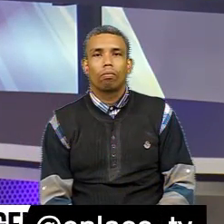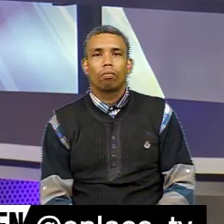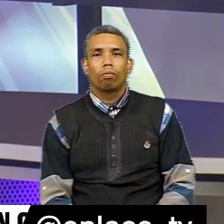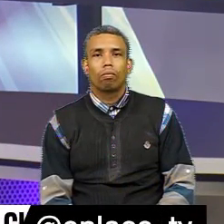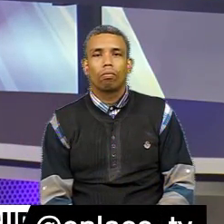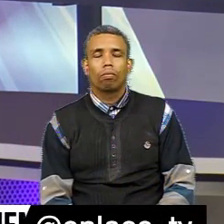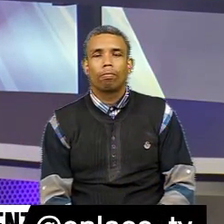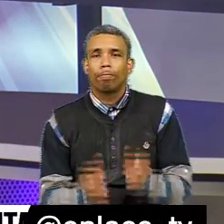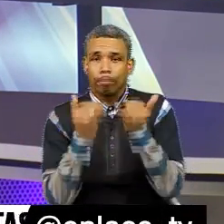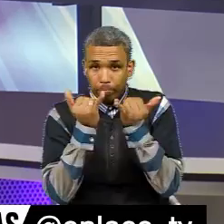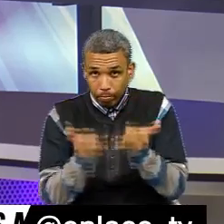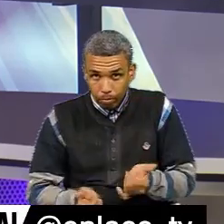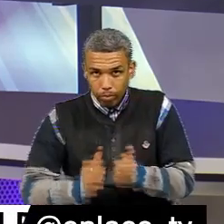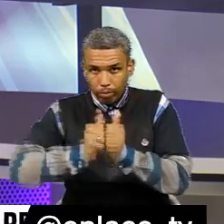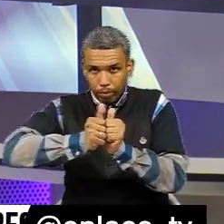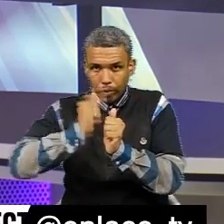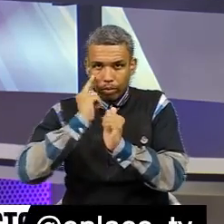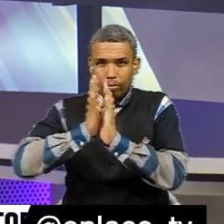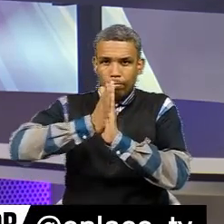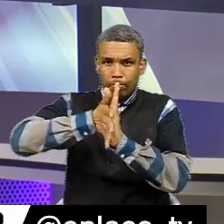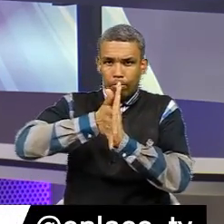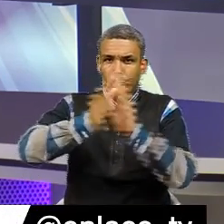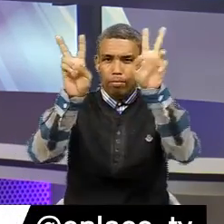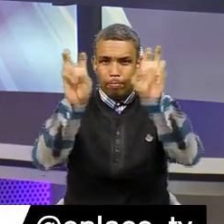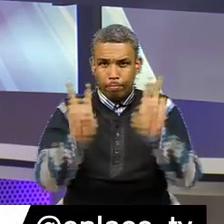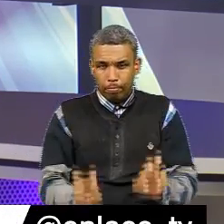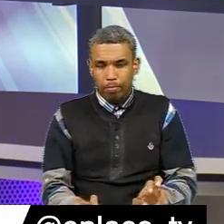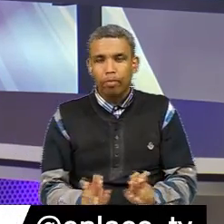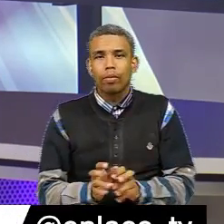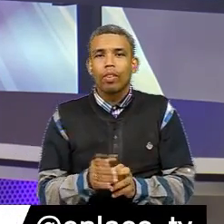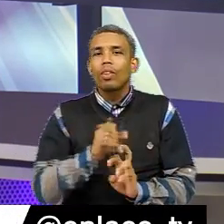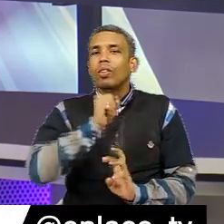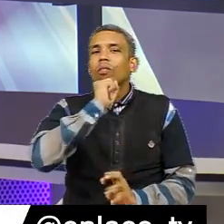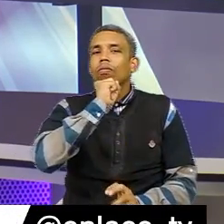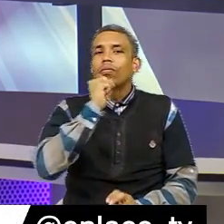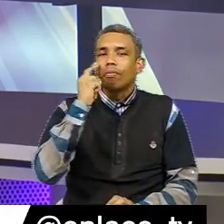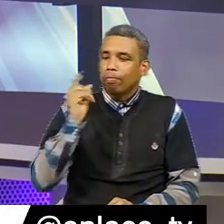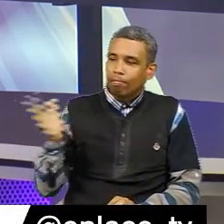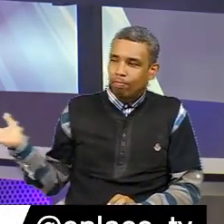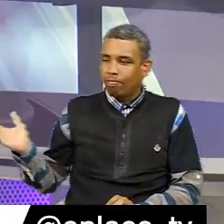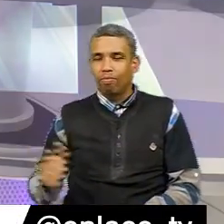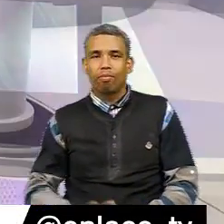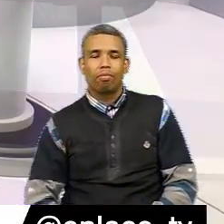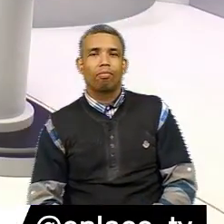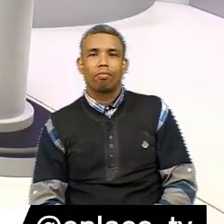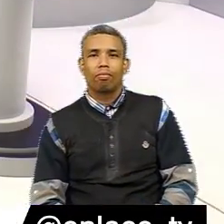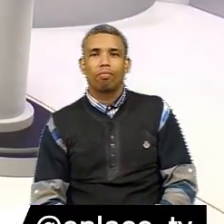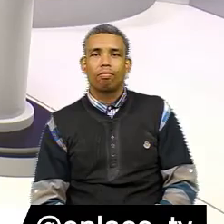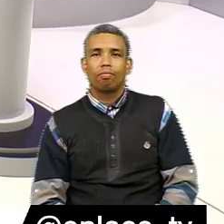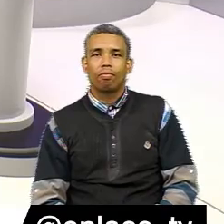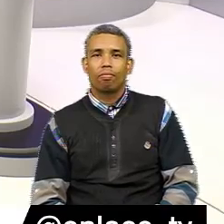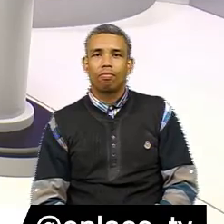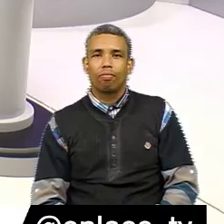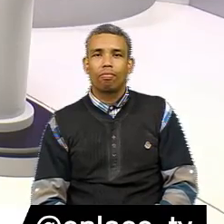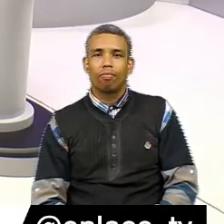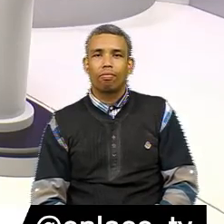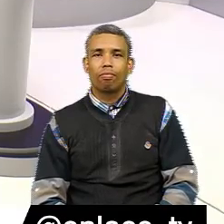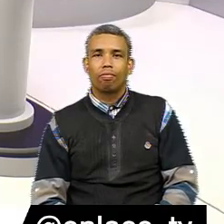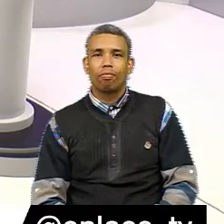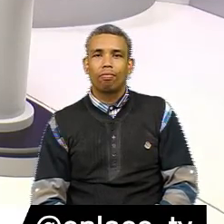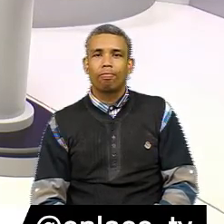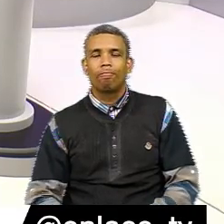Llegó el momento de continuar con información deportiva en Enlace Noticias. Le doy paso a Luis Alfonso, el Pocho Molina. Pocho, muy buenas tardes. Perdidos en el último